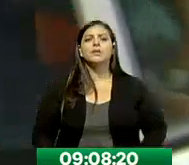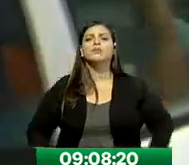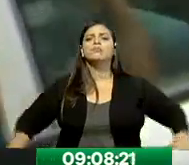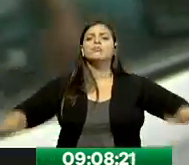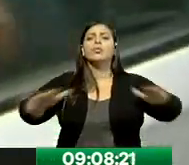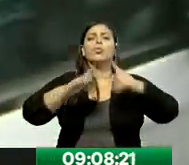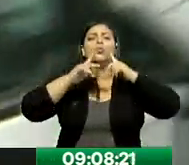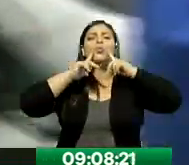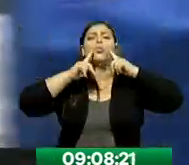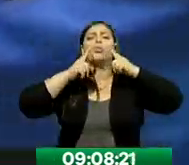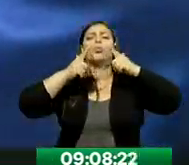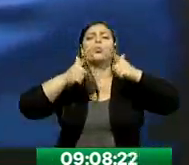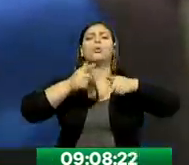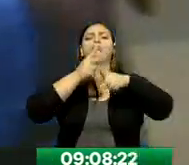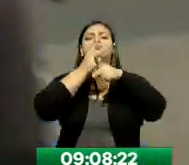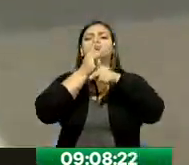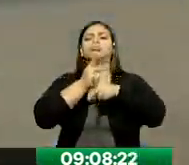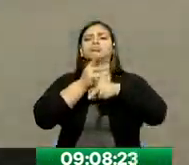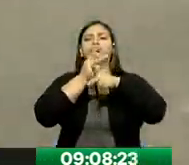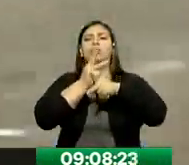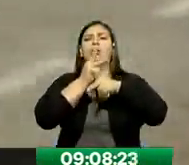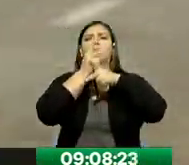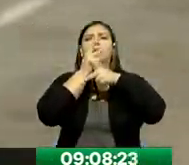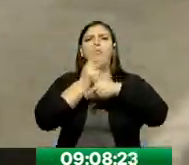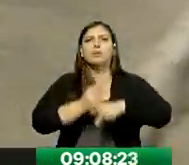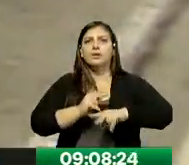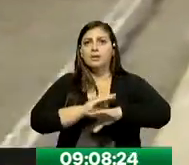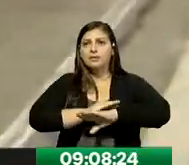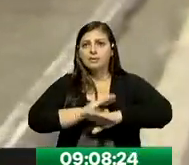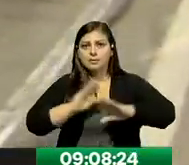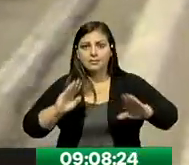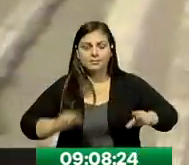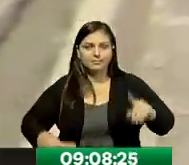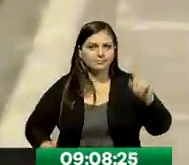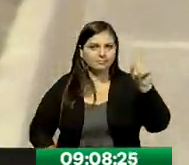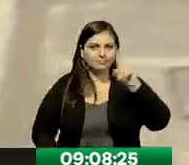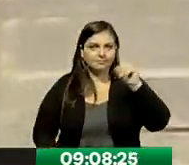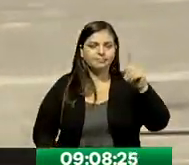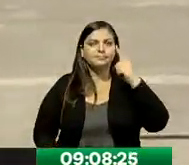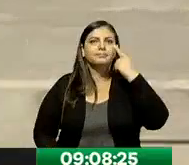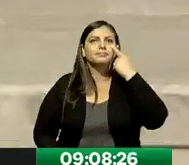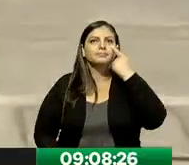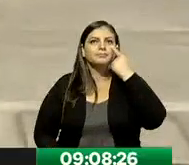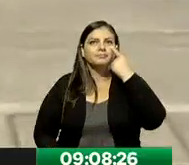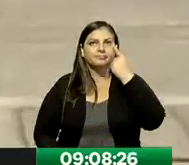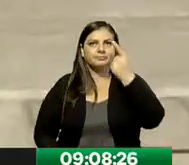los pasajeros, que en este caso serían los beneficiarios directos, porque se está